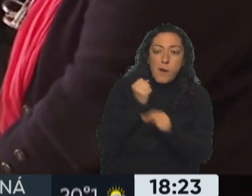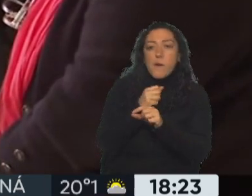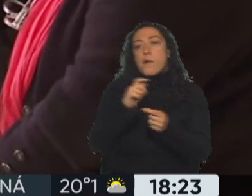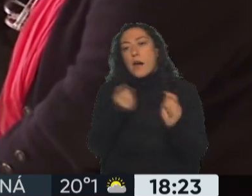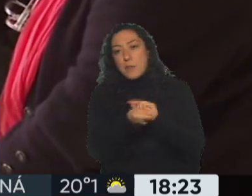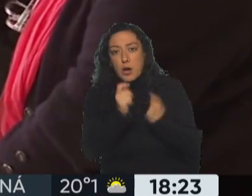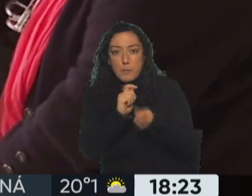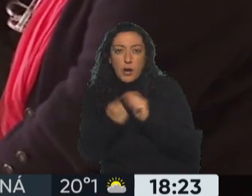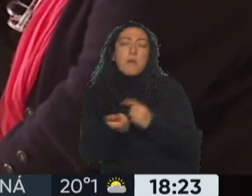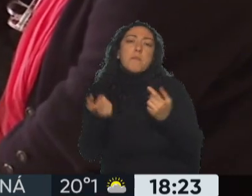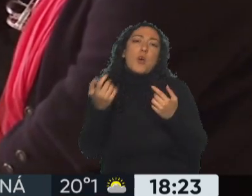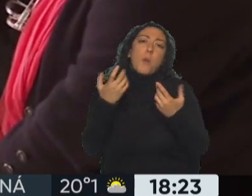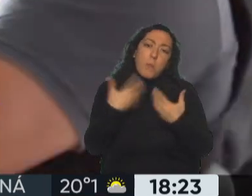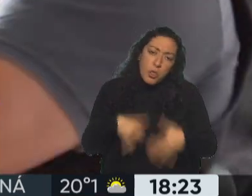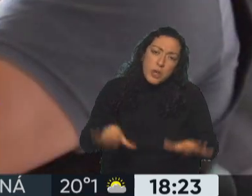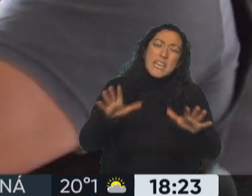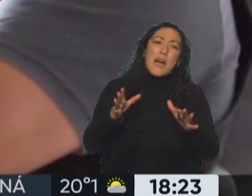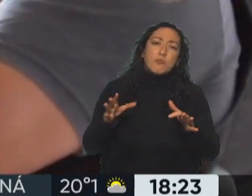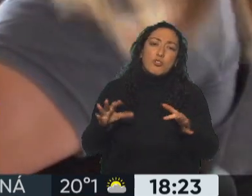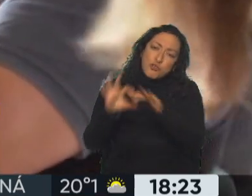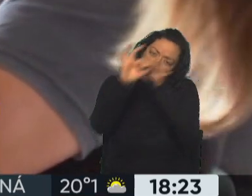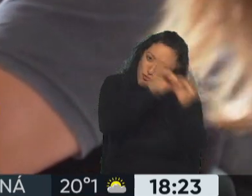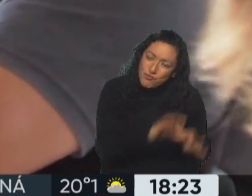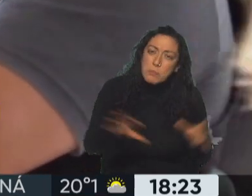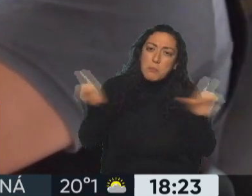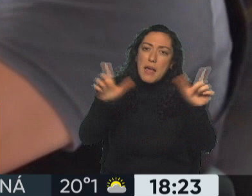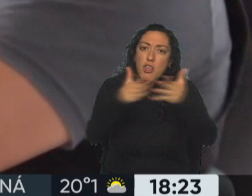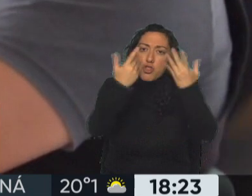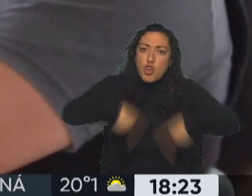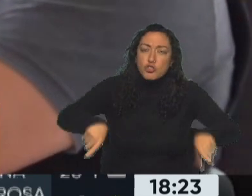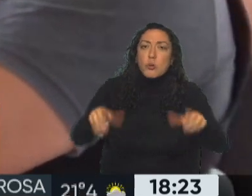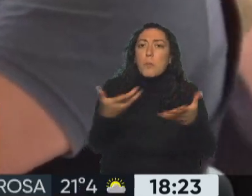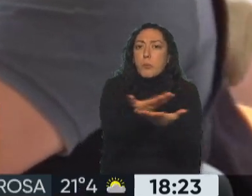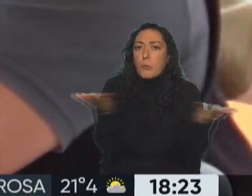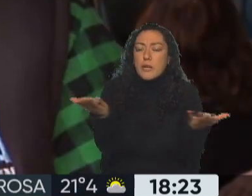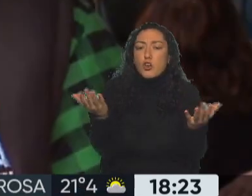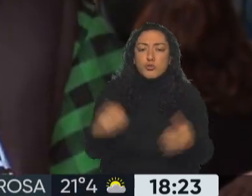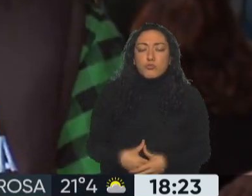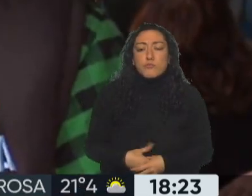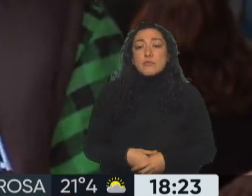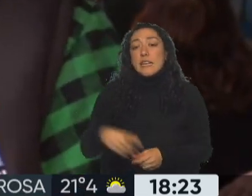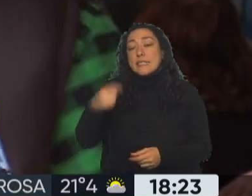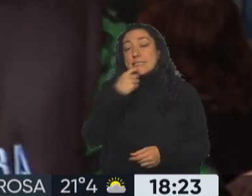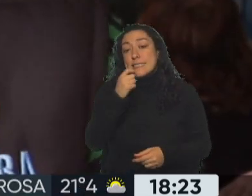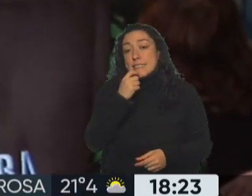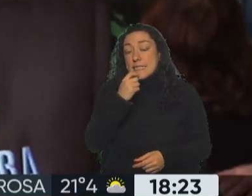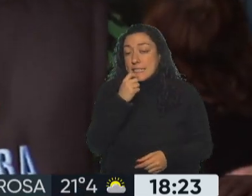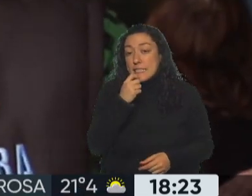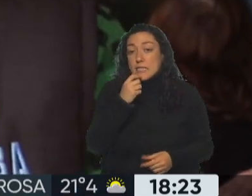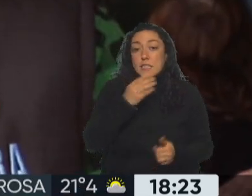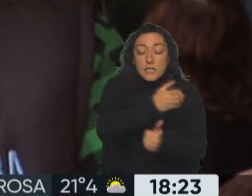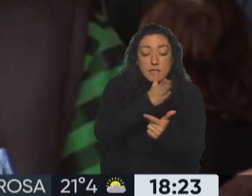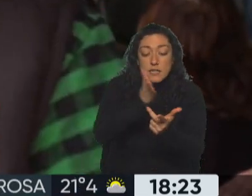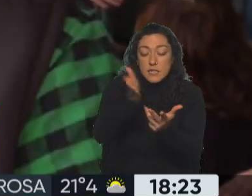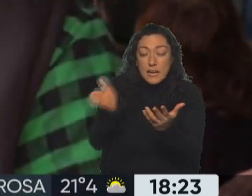es probable que podamos consolidar a los medios públicos. A ver, si analizamos en el espectro